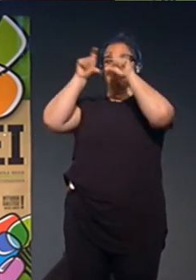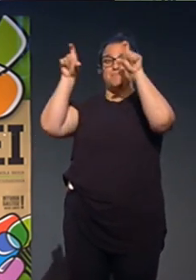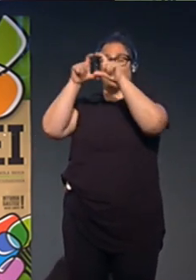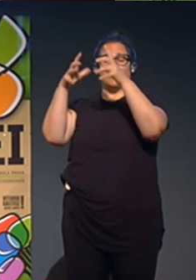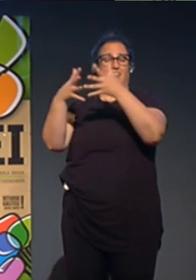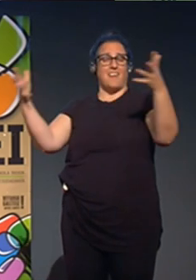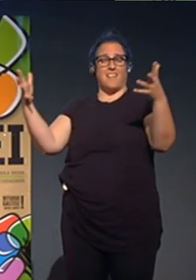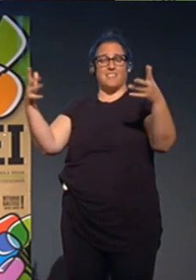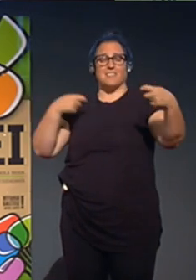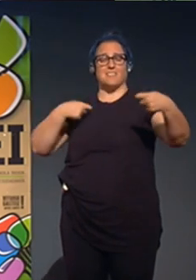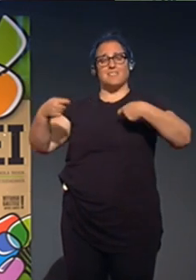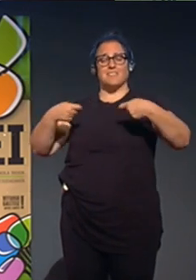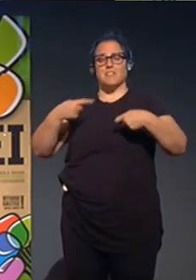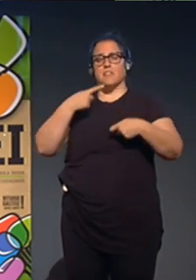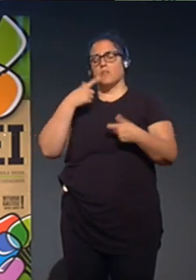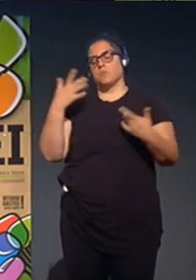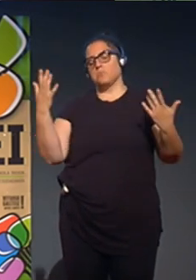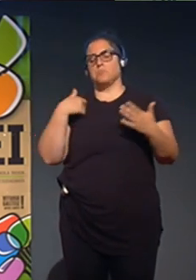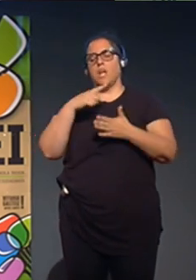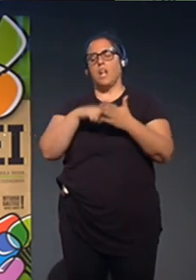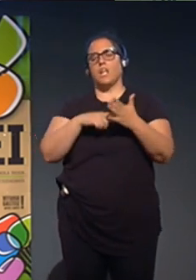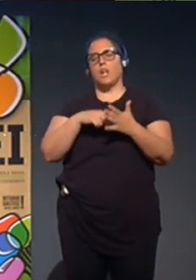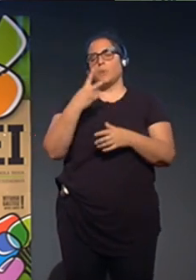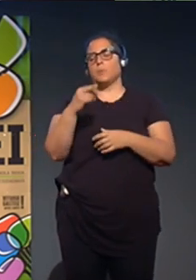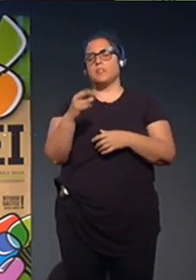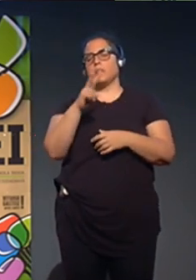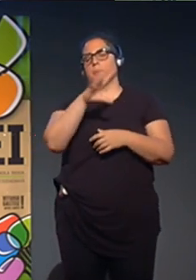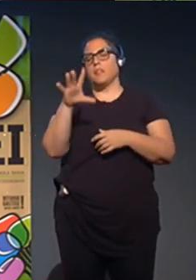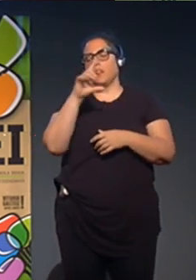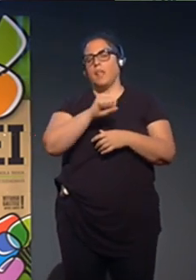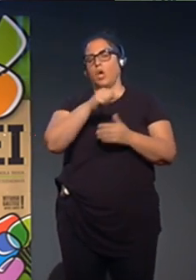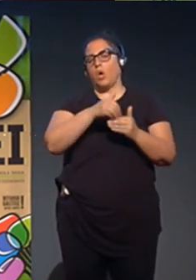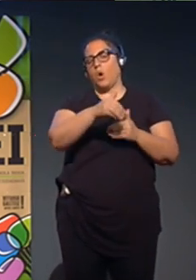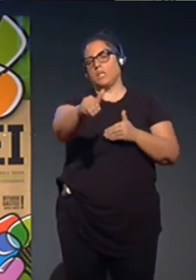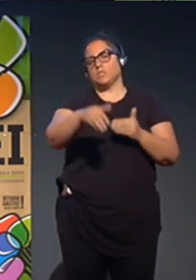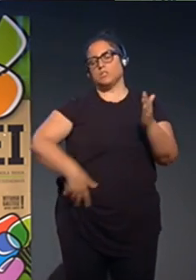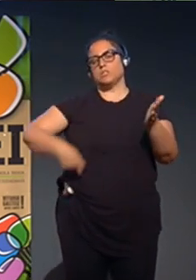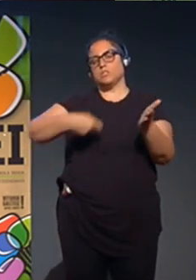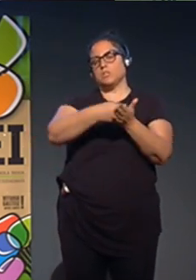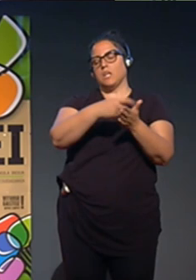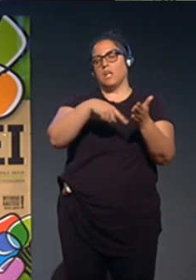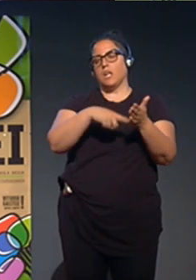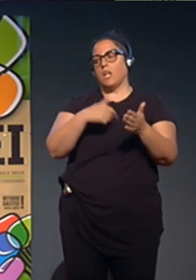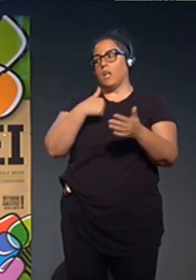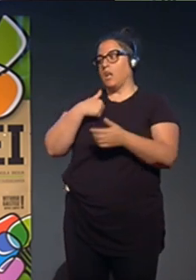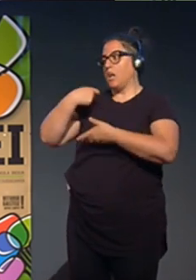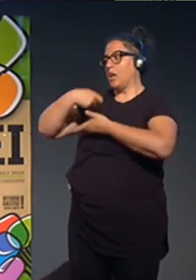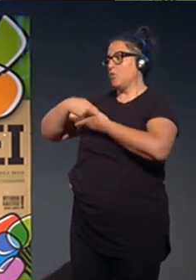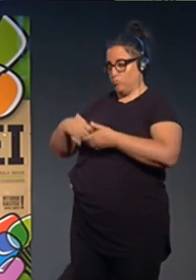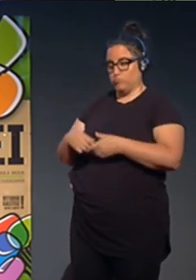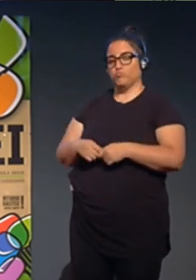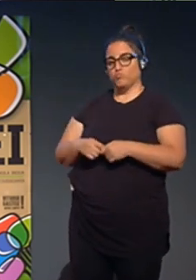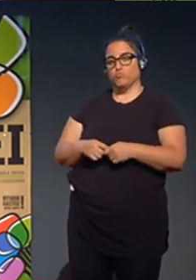multinacional te dice Bueno pero yo se alquilo por 20 25 años y durante Y entonces el agricultur dice Genial porque Además le